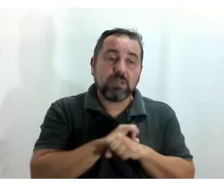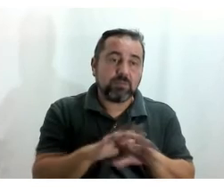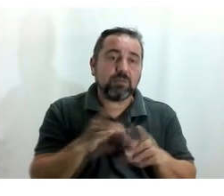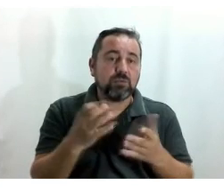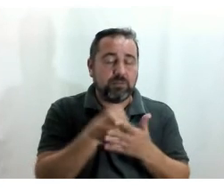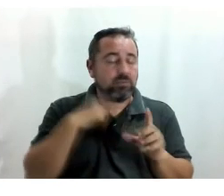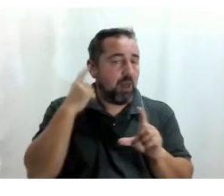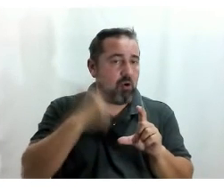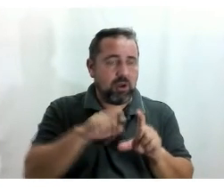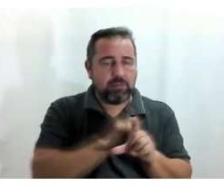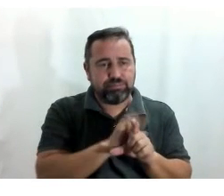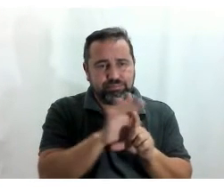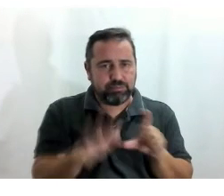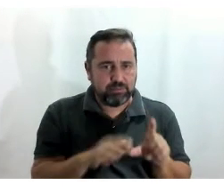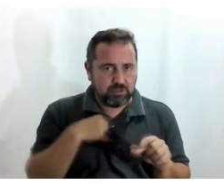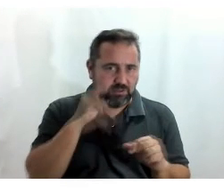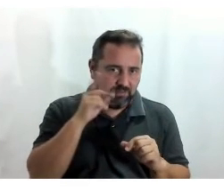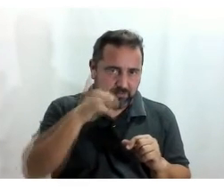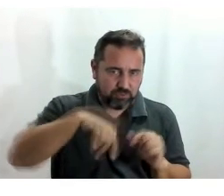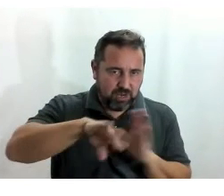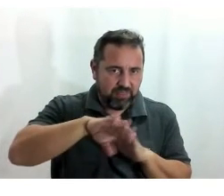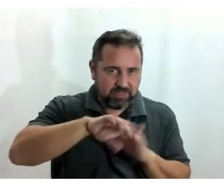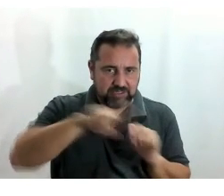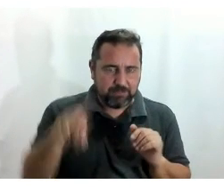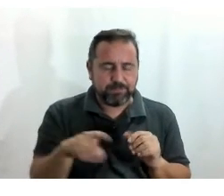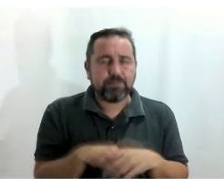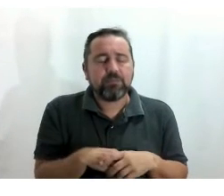cóclea, como vemos en estas imágenes de la derecha. ¿Vale?